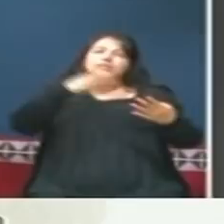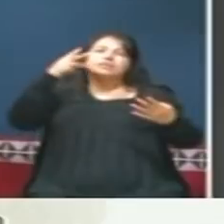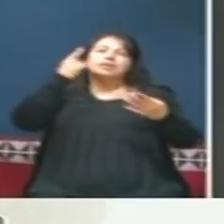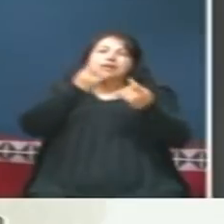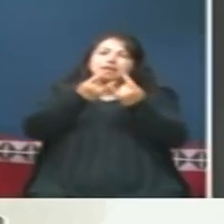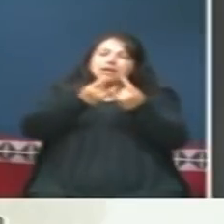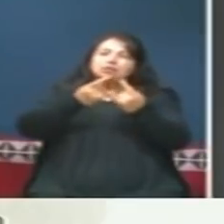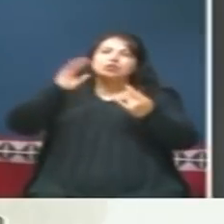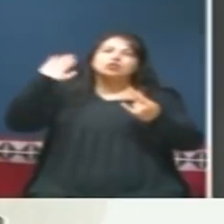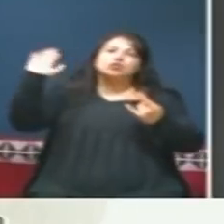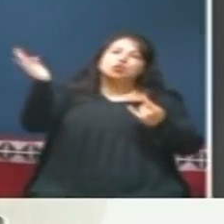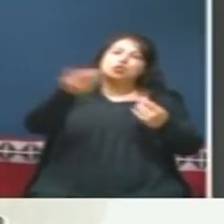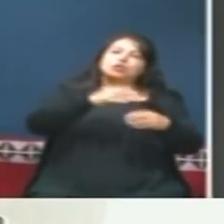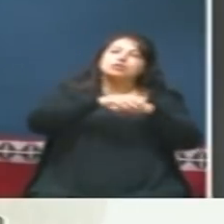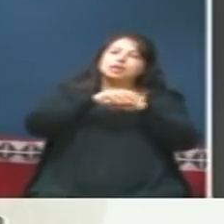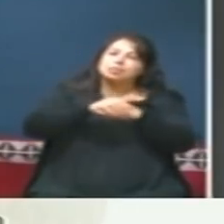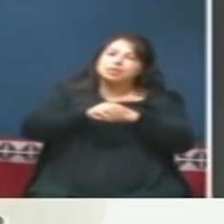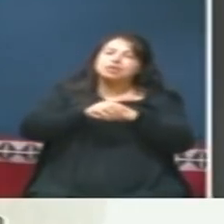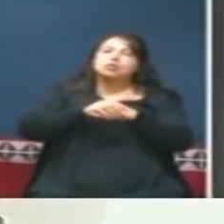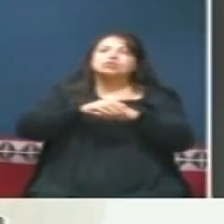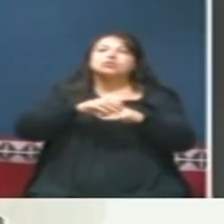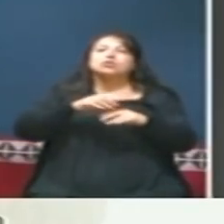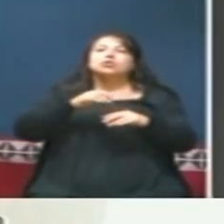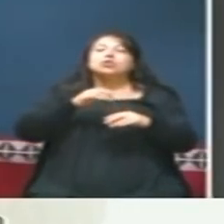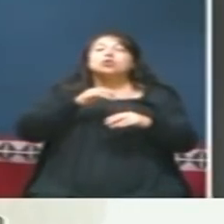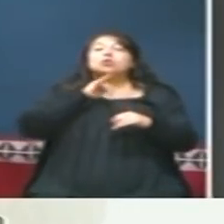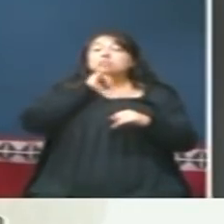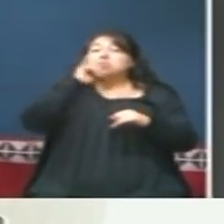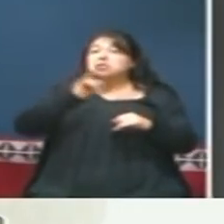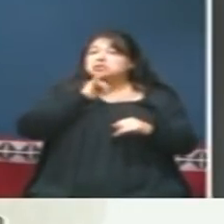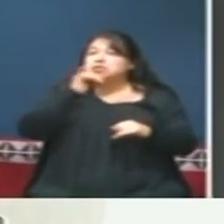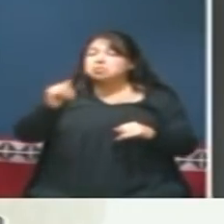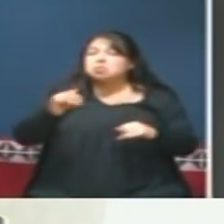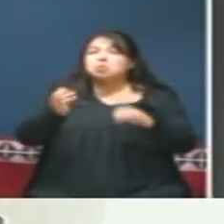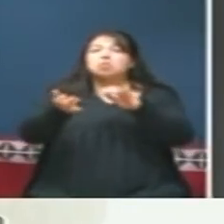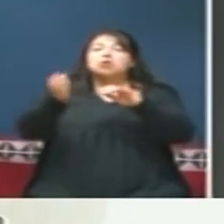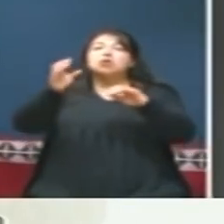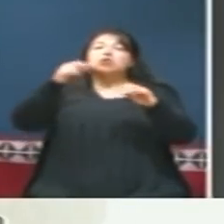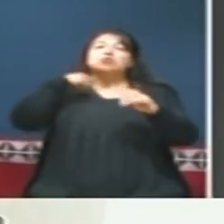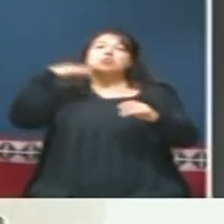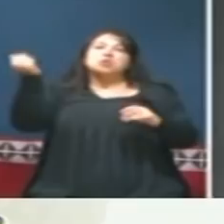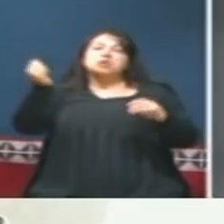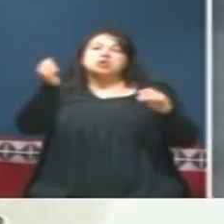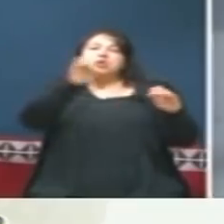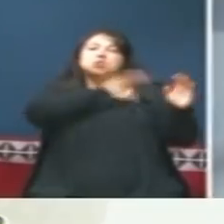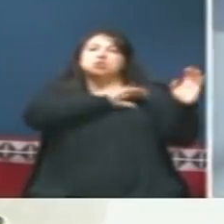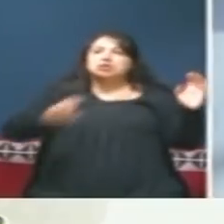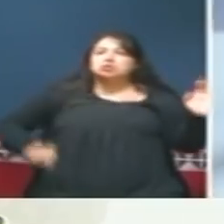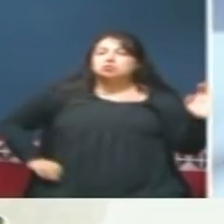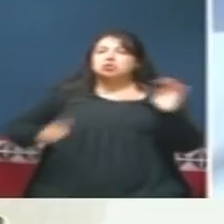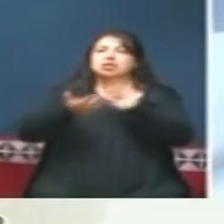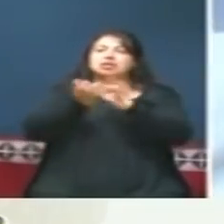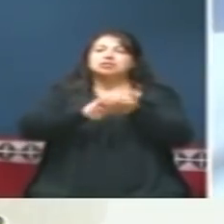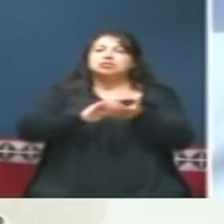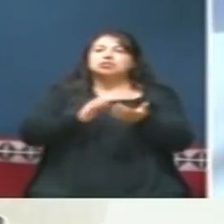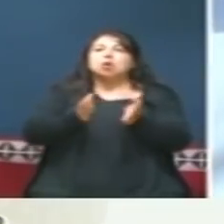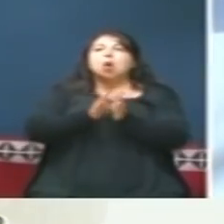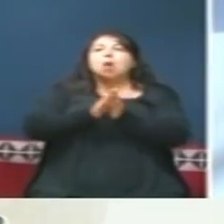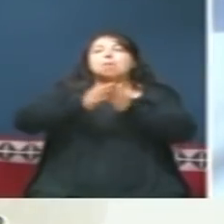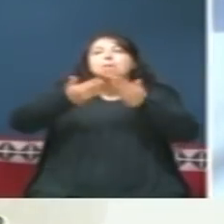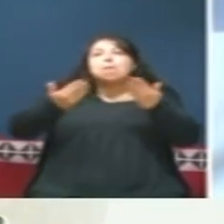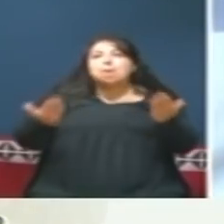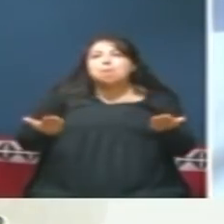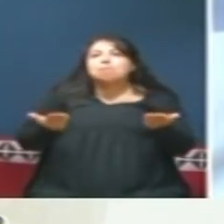de los tiempos, merezcamos por tu Hijo Jesucristo compartir la vida eterna y cantar